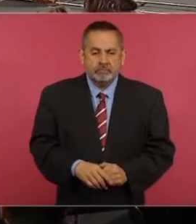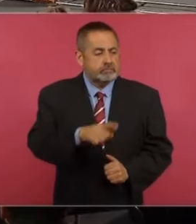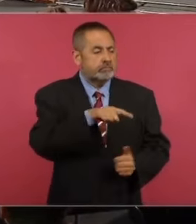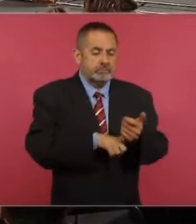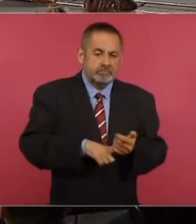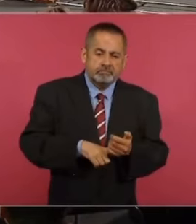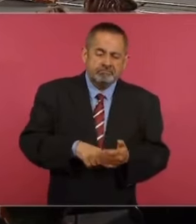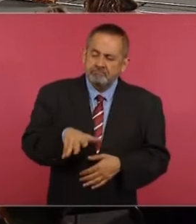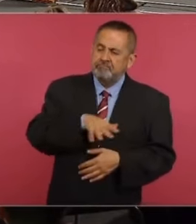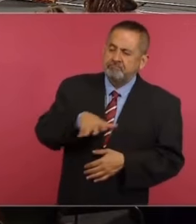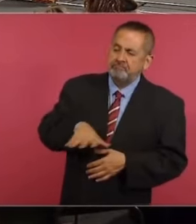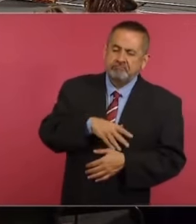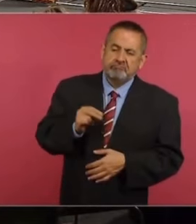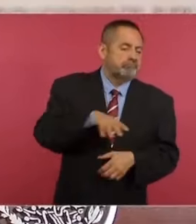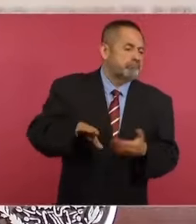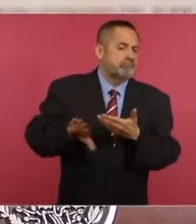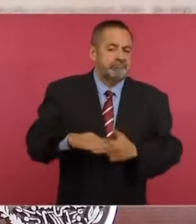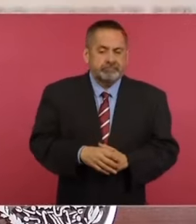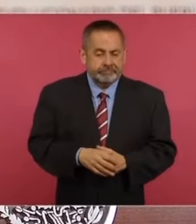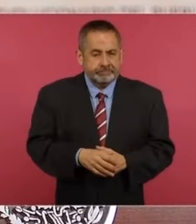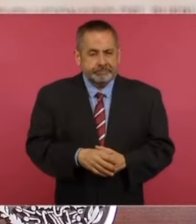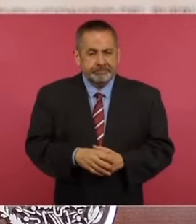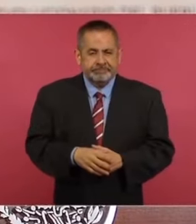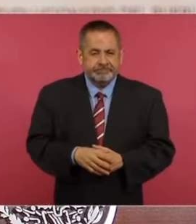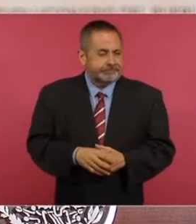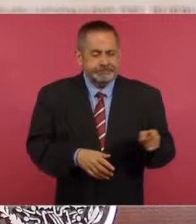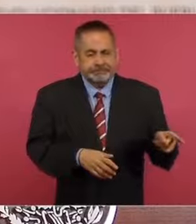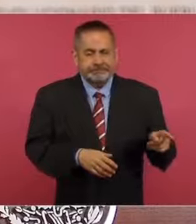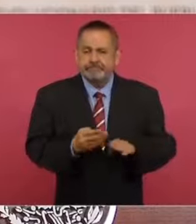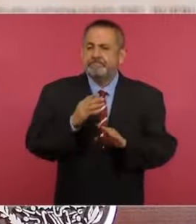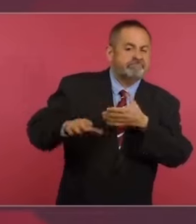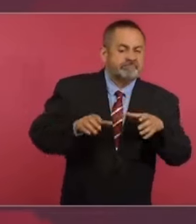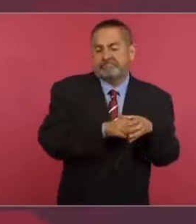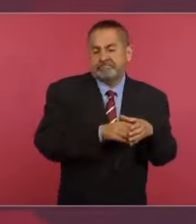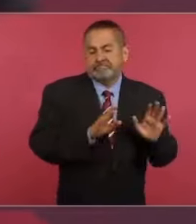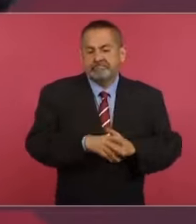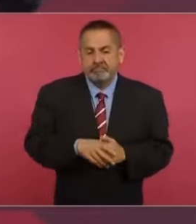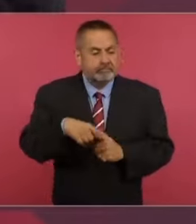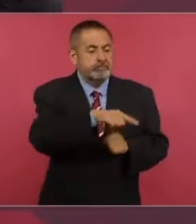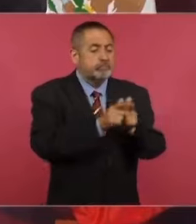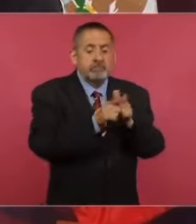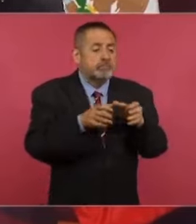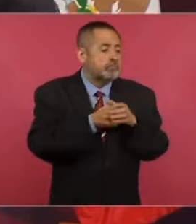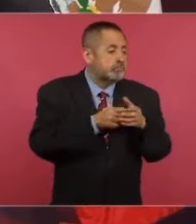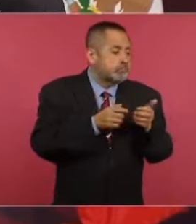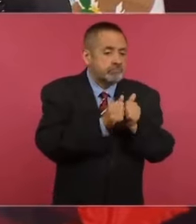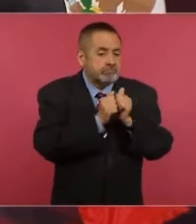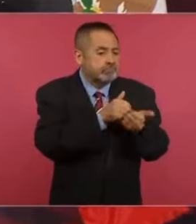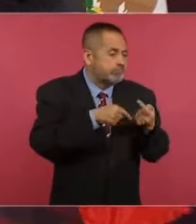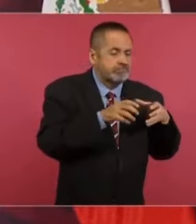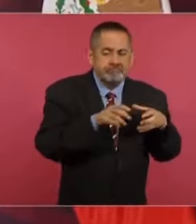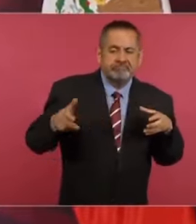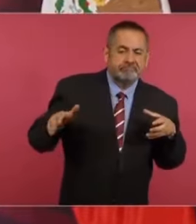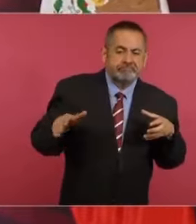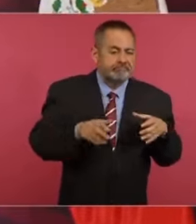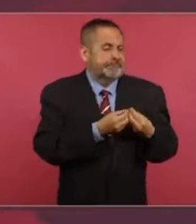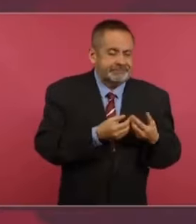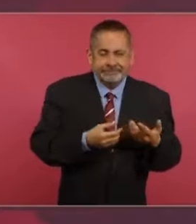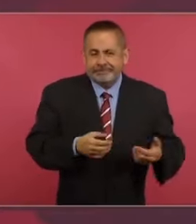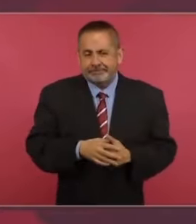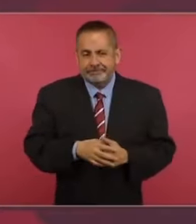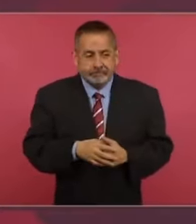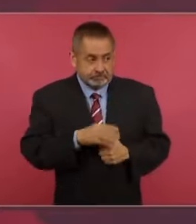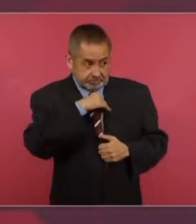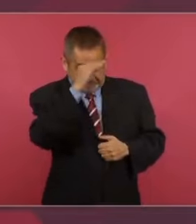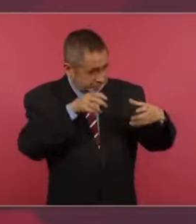aceptan a la gente. Son muy elitistas, son de sus círculos, de amigos, de